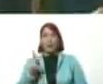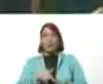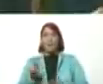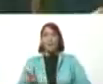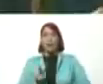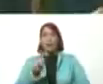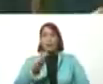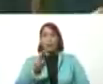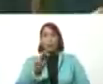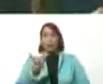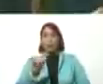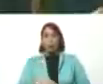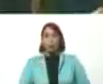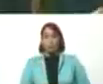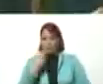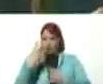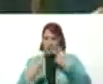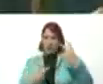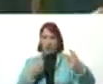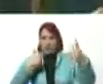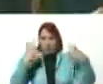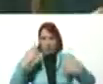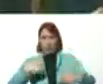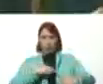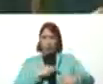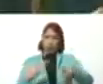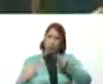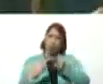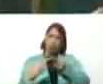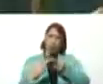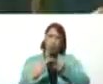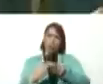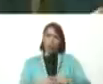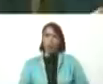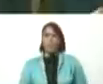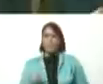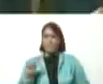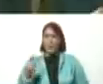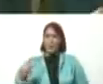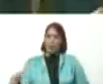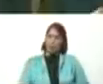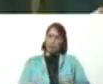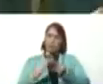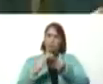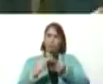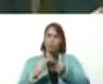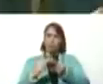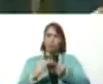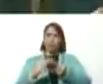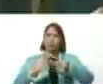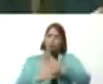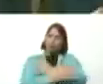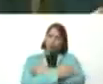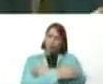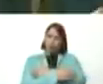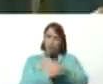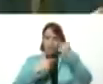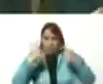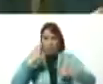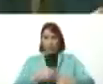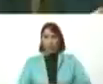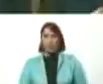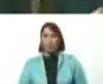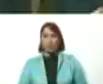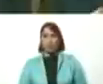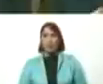Chávez, y nos conocimos físicamente por primera vez y nos dimos el primer abrazo. comandante Hugo Chávez,